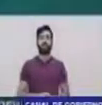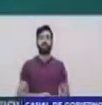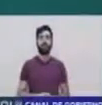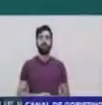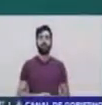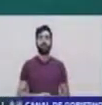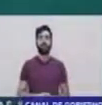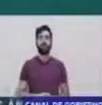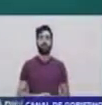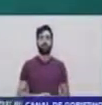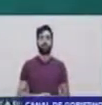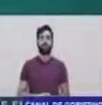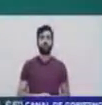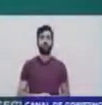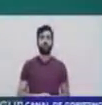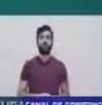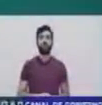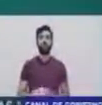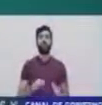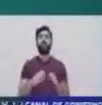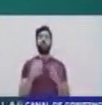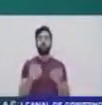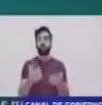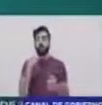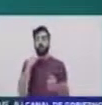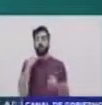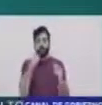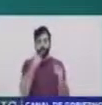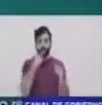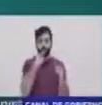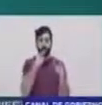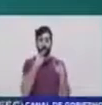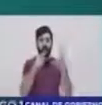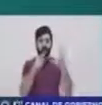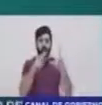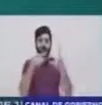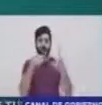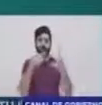manera. Entonces, un medio de 40, me queda que la longitud exacta es